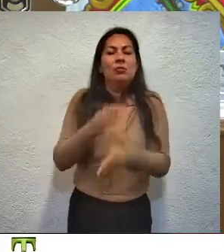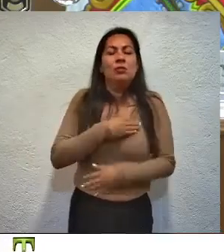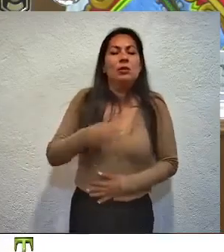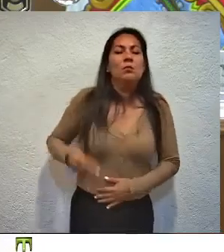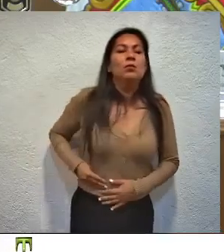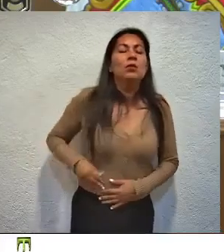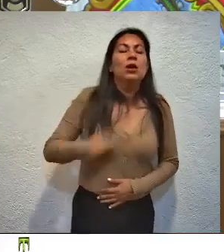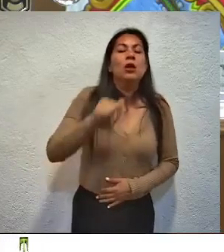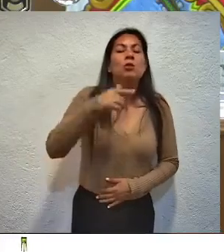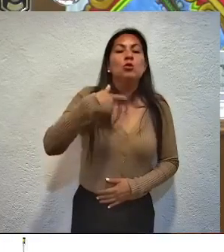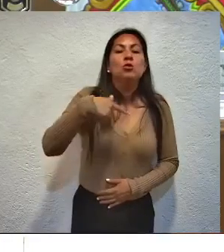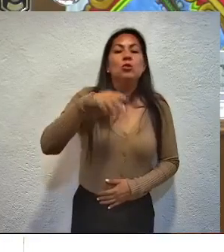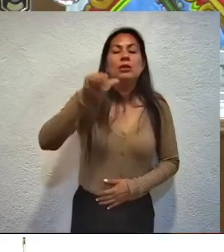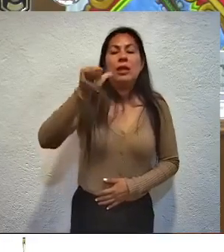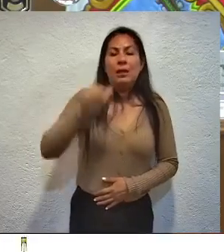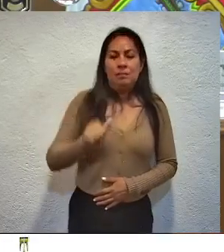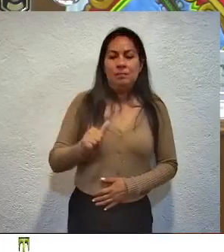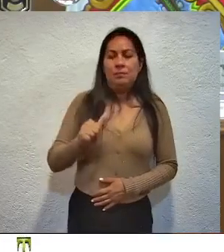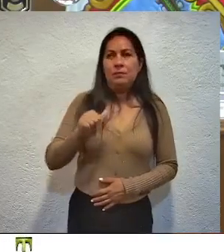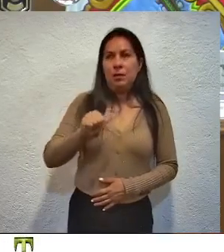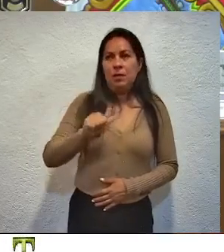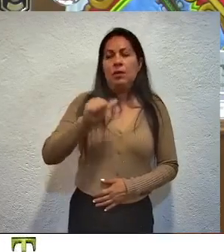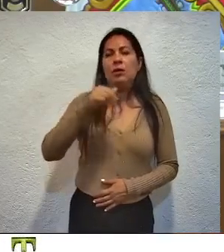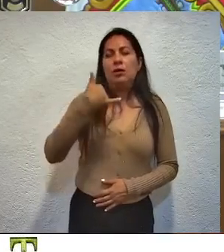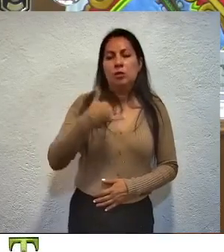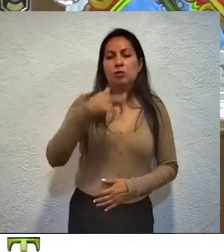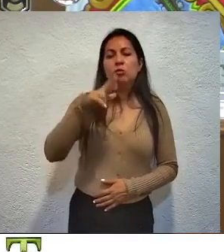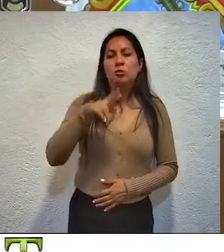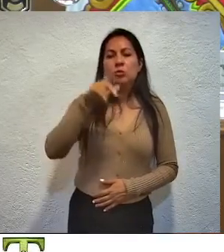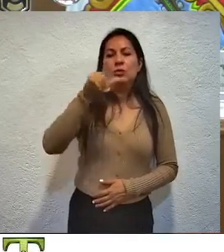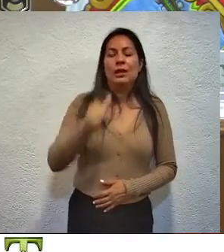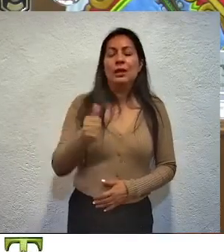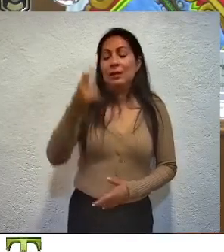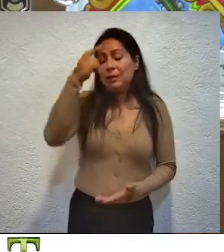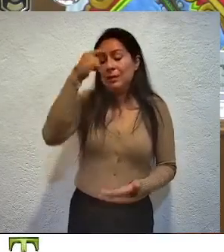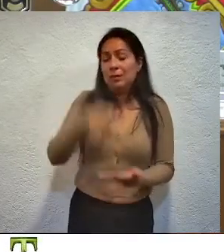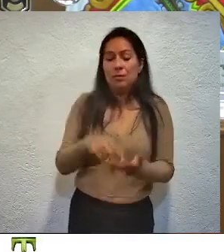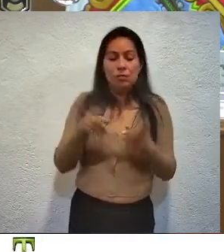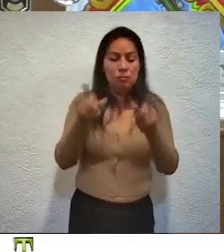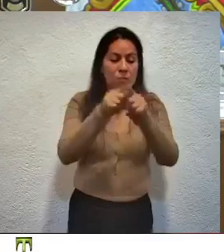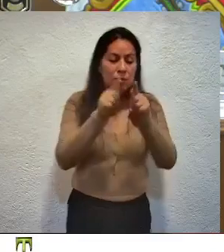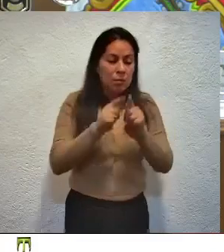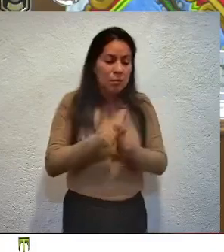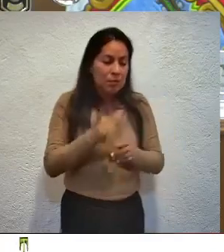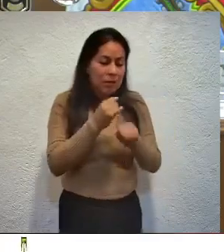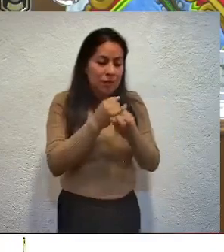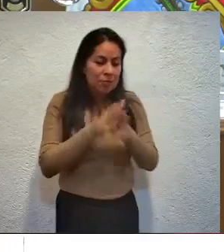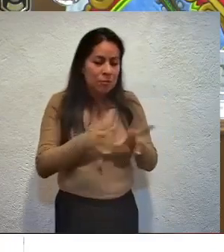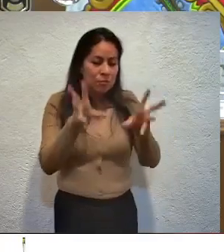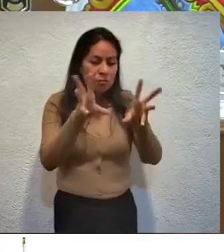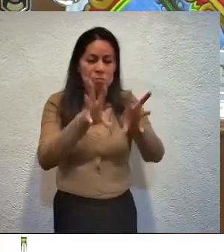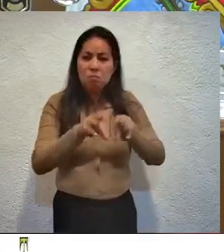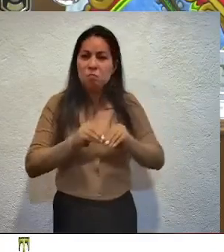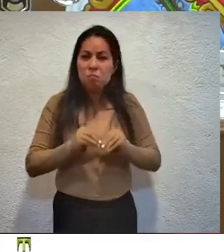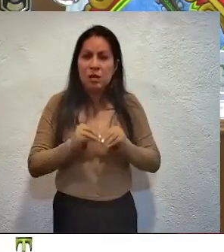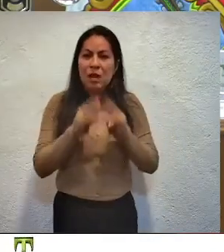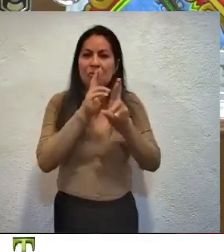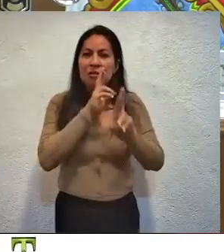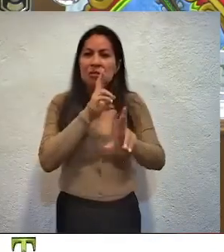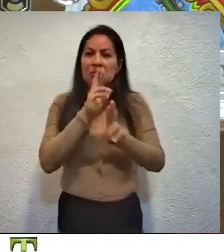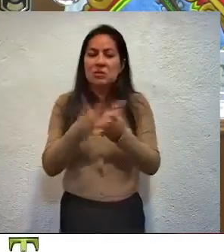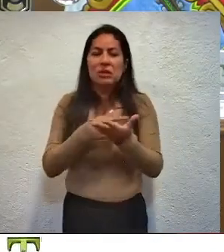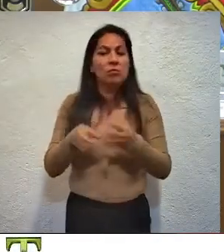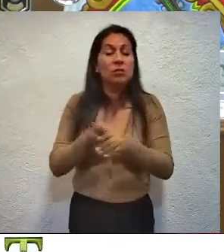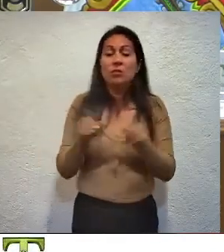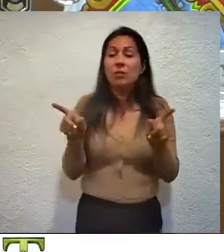de Ayutla de los Libres, Guerrero, y se limitó únicamente a capturar y sistematizar la información relativa a unos resultados de